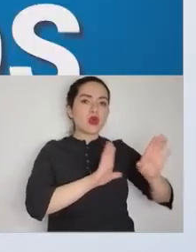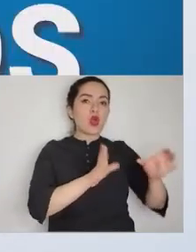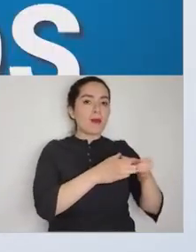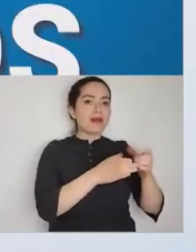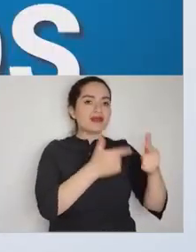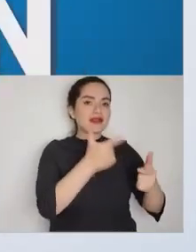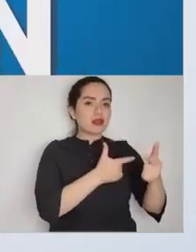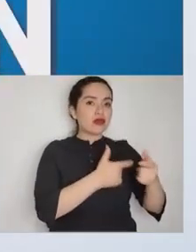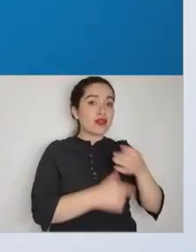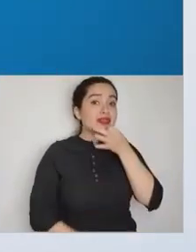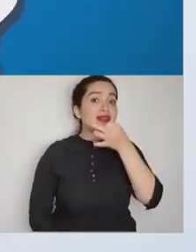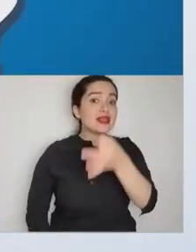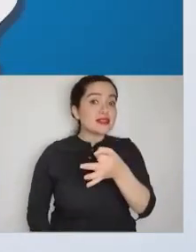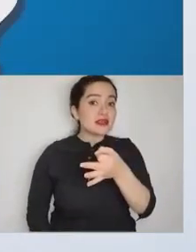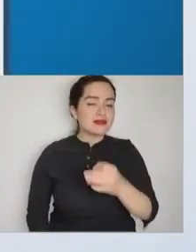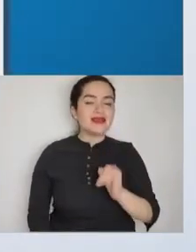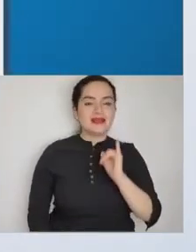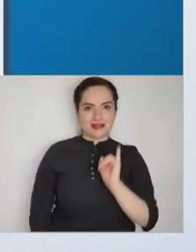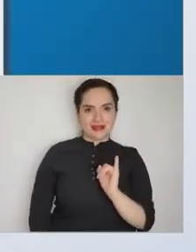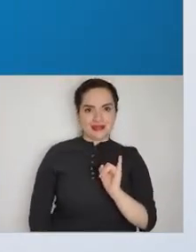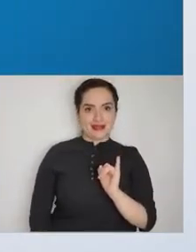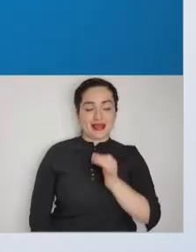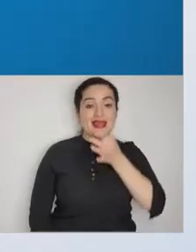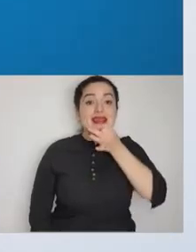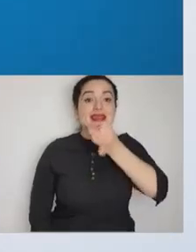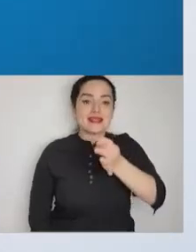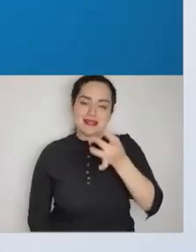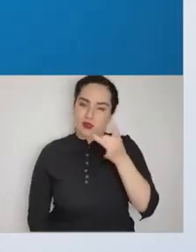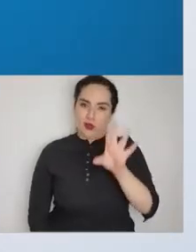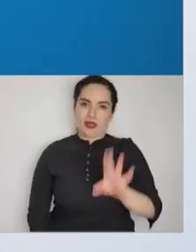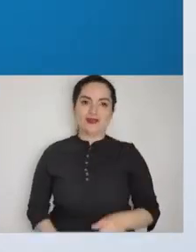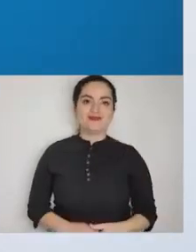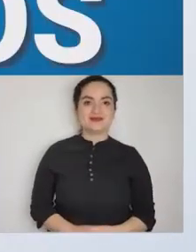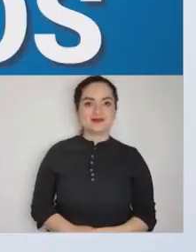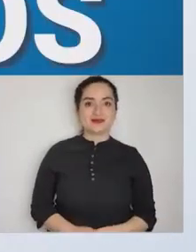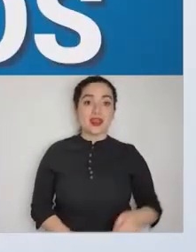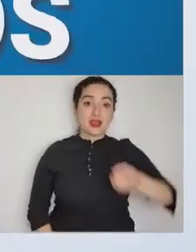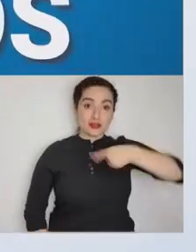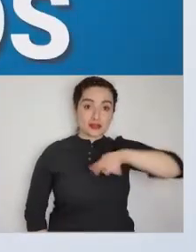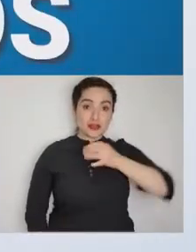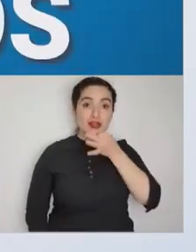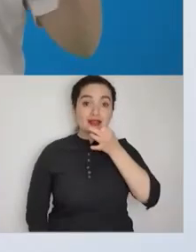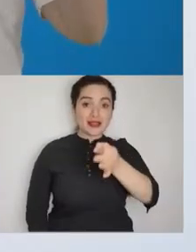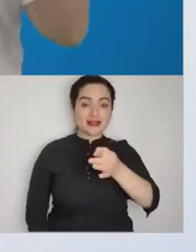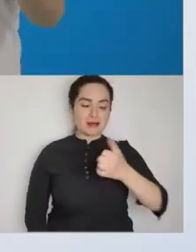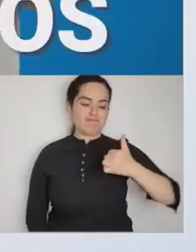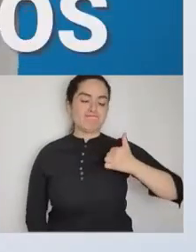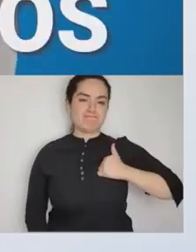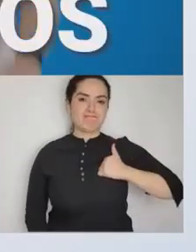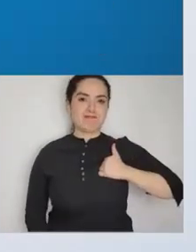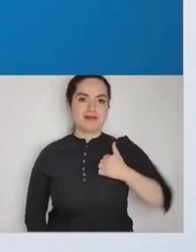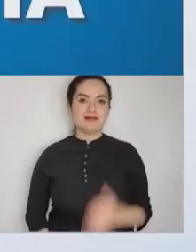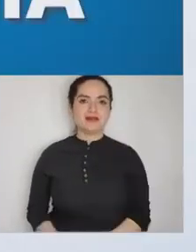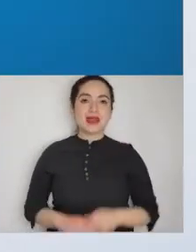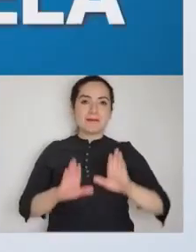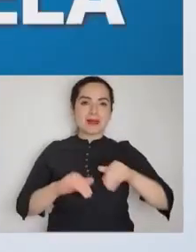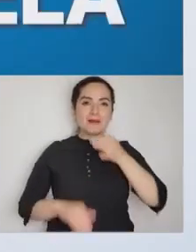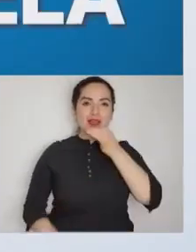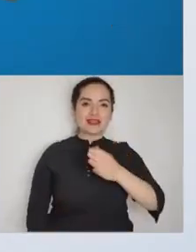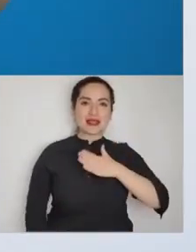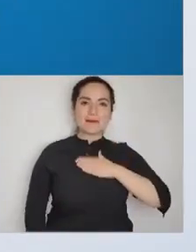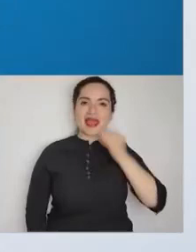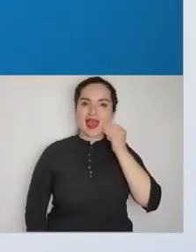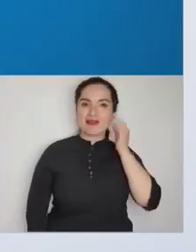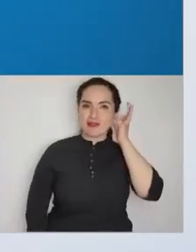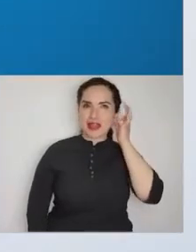¿O partidos hablan de esto? Sí, pero solo hablan. Nosotros hablamos y concretamos. Como decía mi